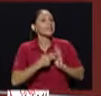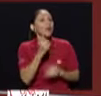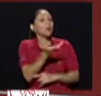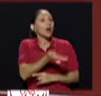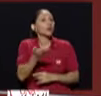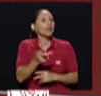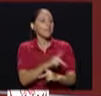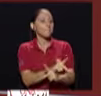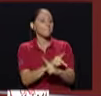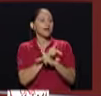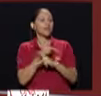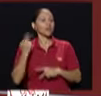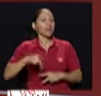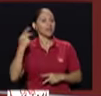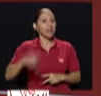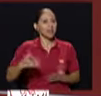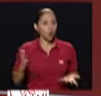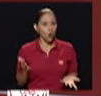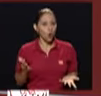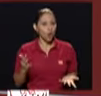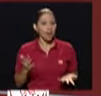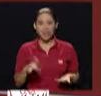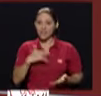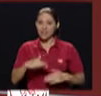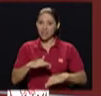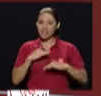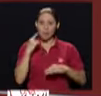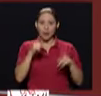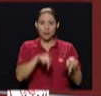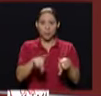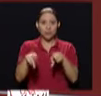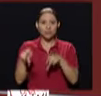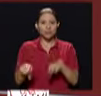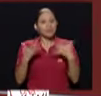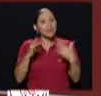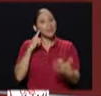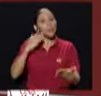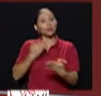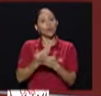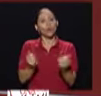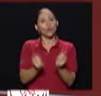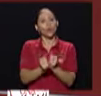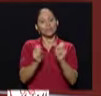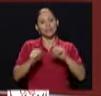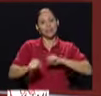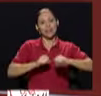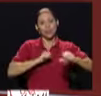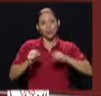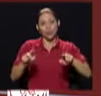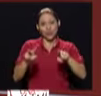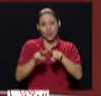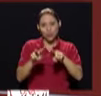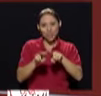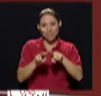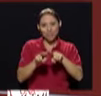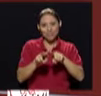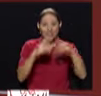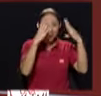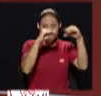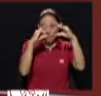cosa. En prevención del riesgo y de bienestar para la población. Quedó más que demostrado con el tema del terremoto de Nicoya, como esta